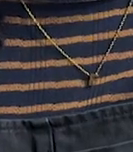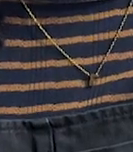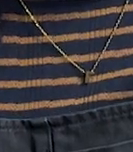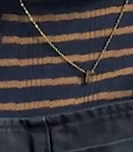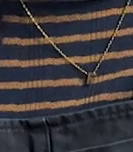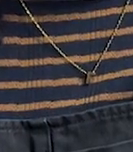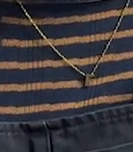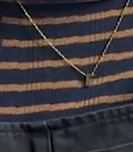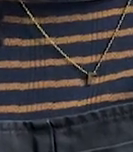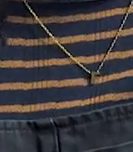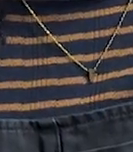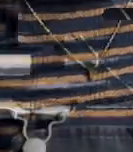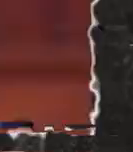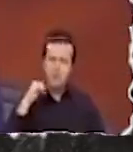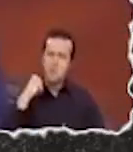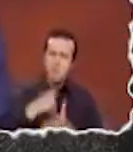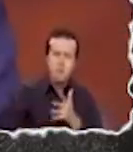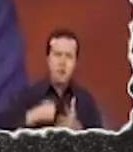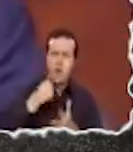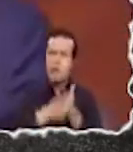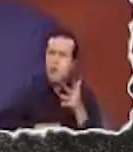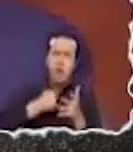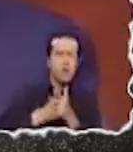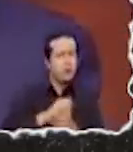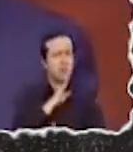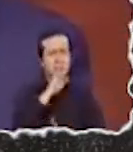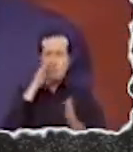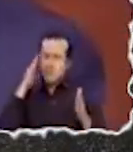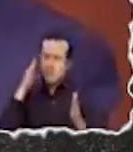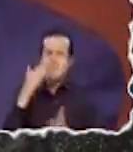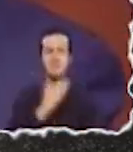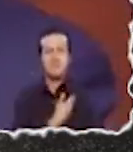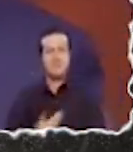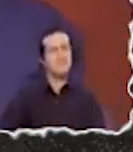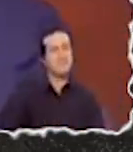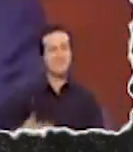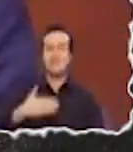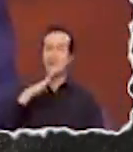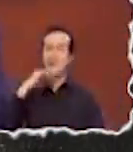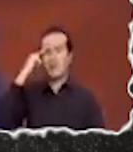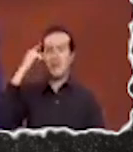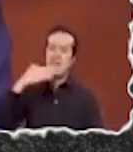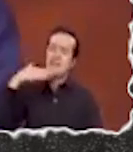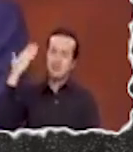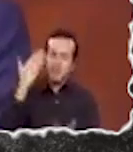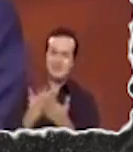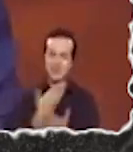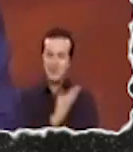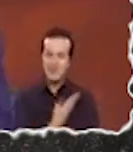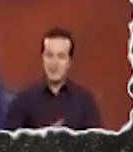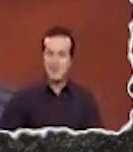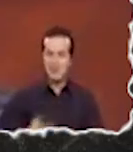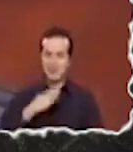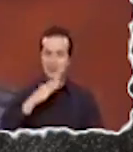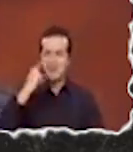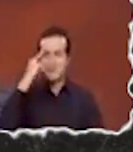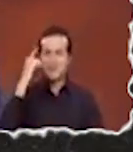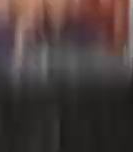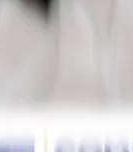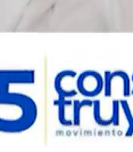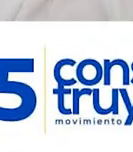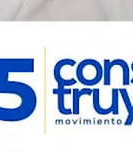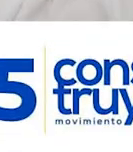Serrano con un binomio aún por ver Serrano en su último cargo como asambleísta nacional declaró 186,4